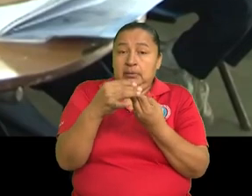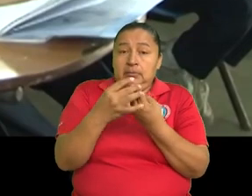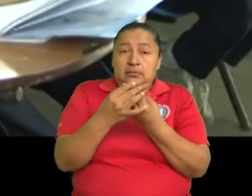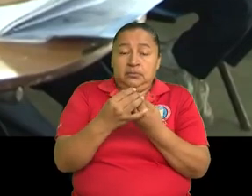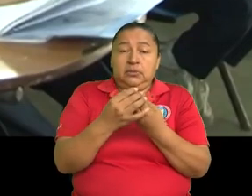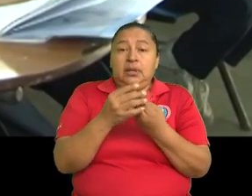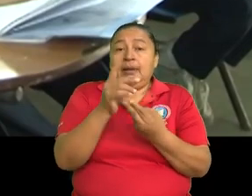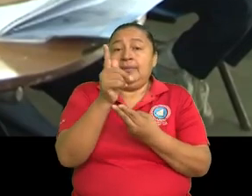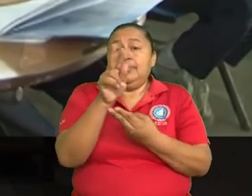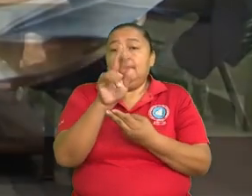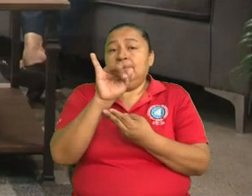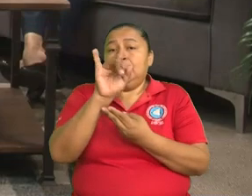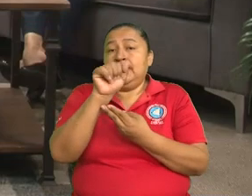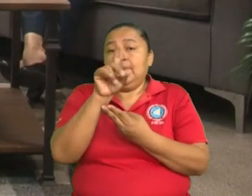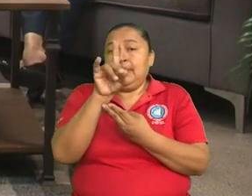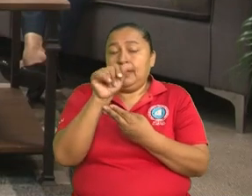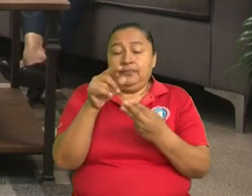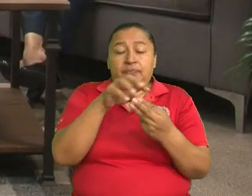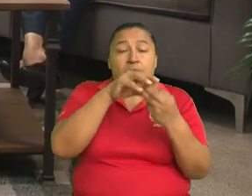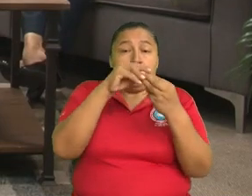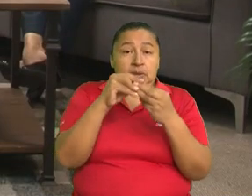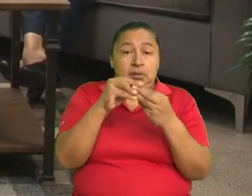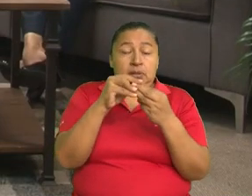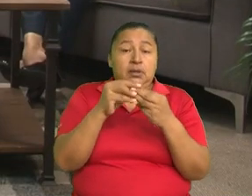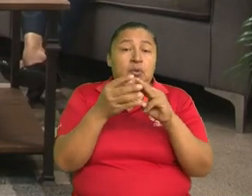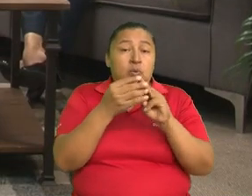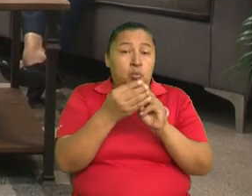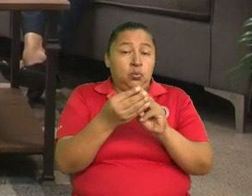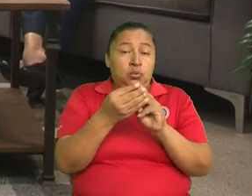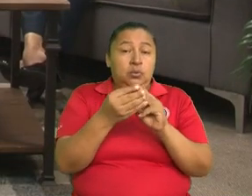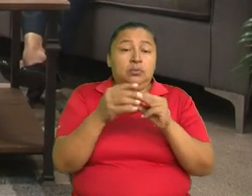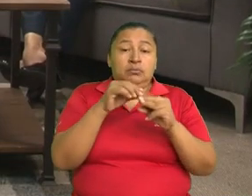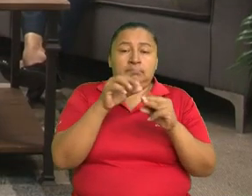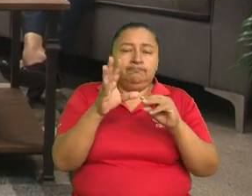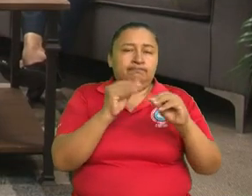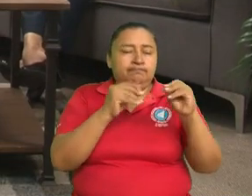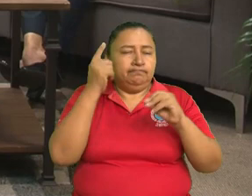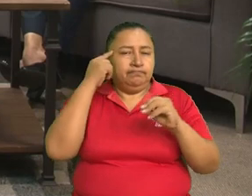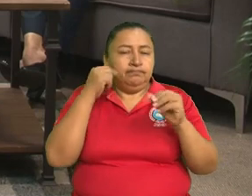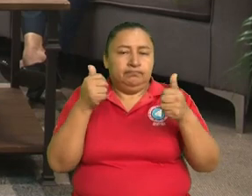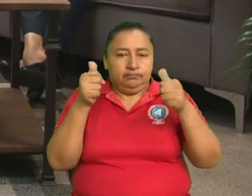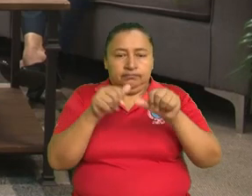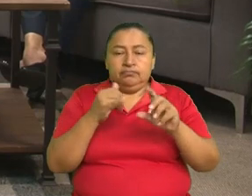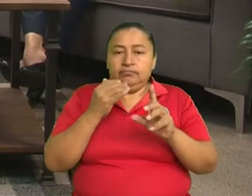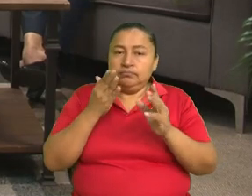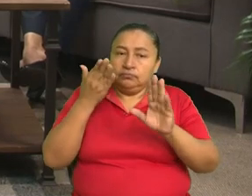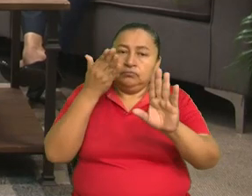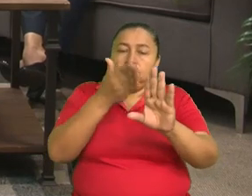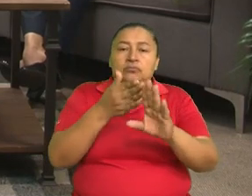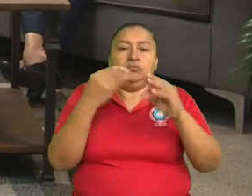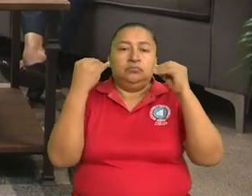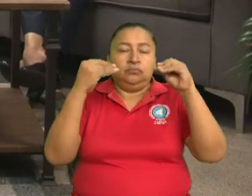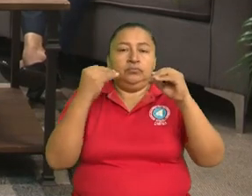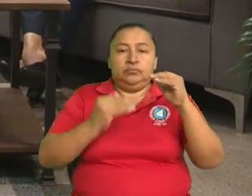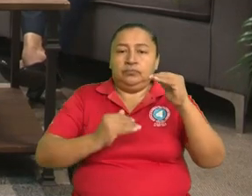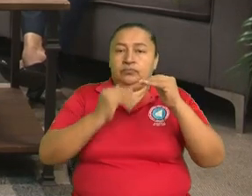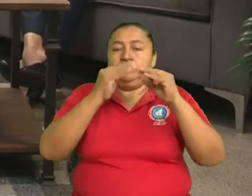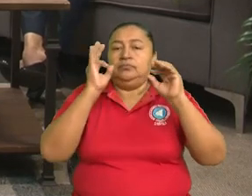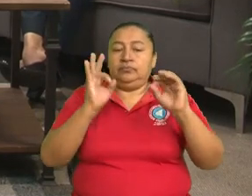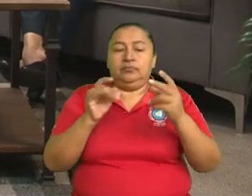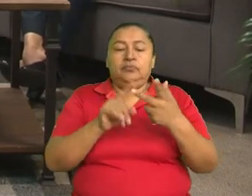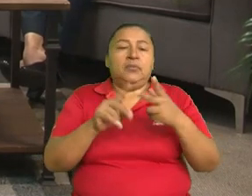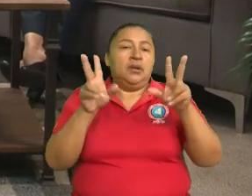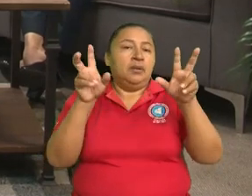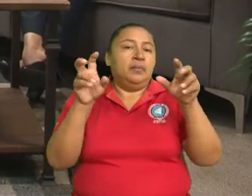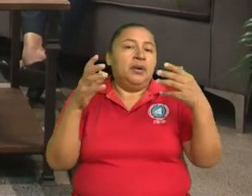les decimos nosotros, cuando estos tres se juntan, nos juntamos para el bien común, para lograr educación de calidad, para lograr el